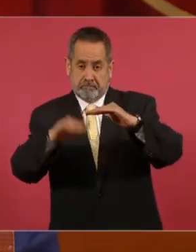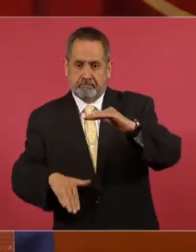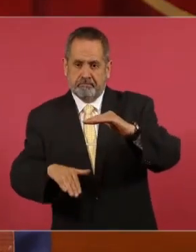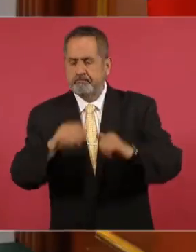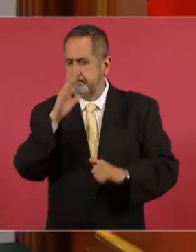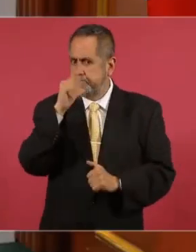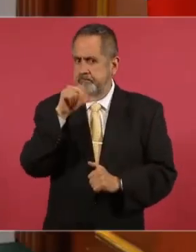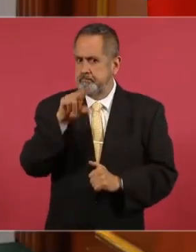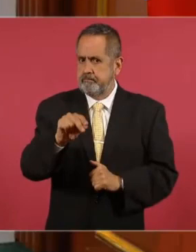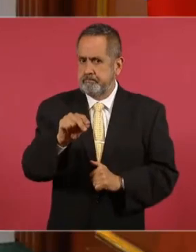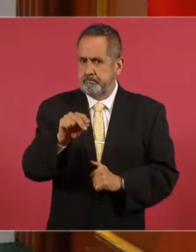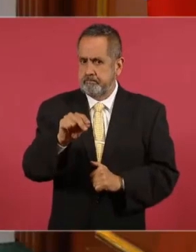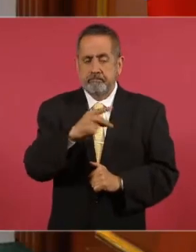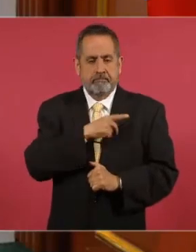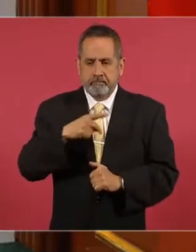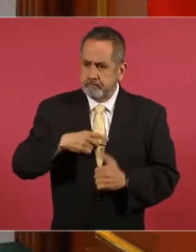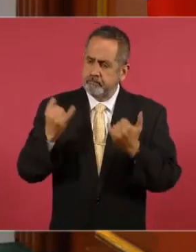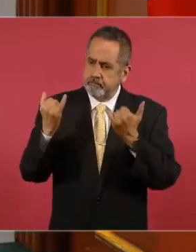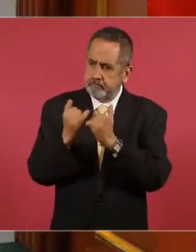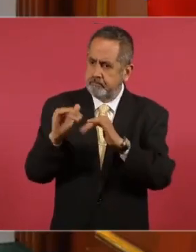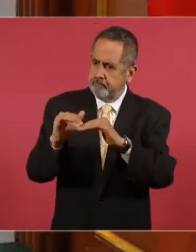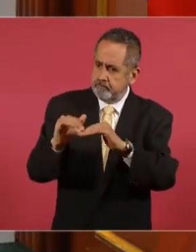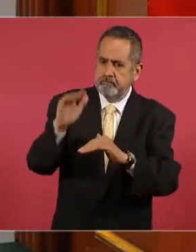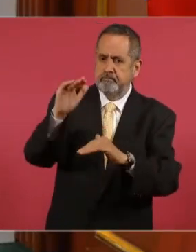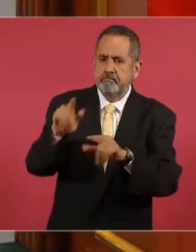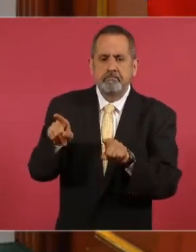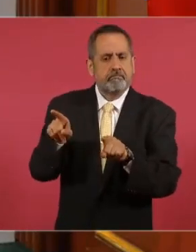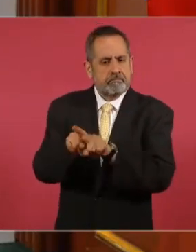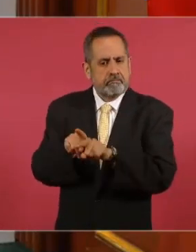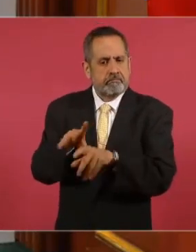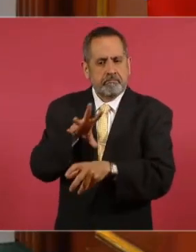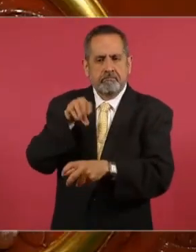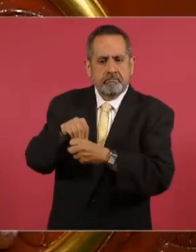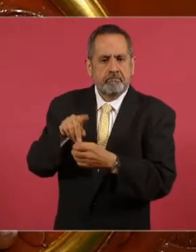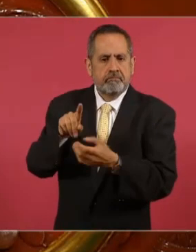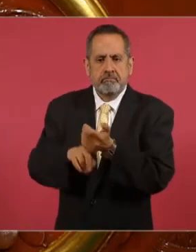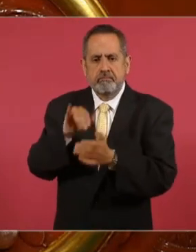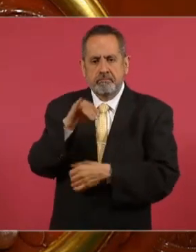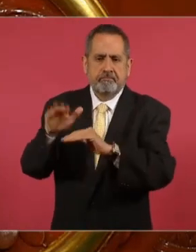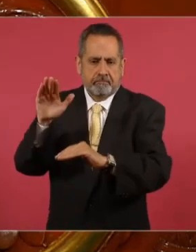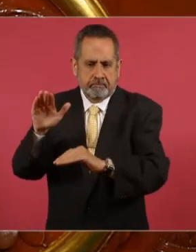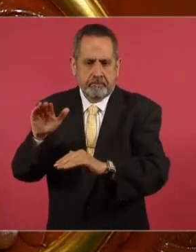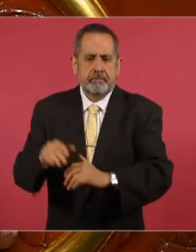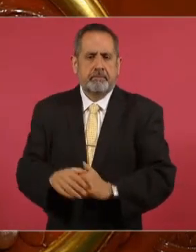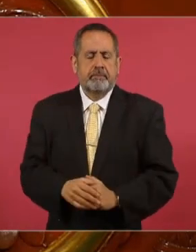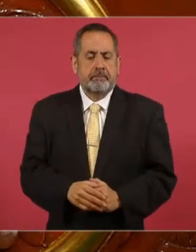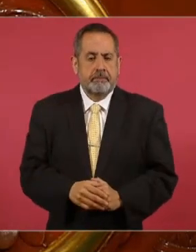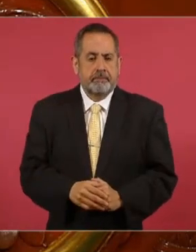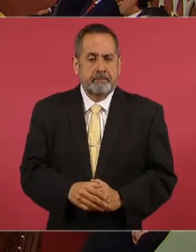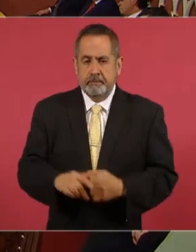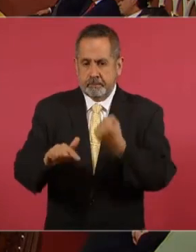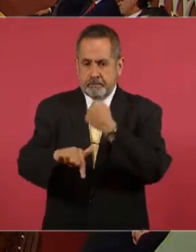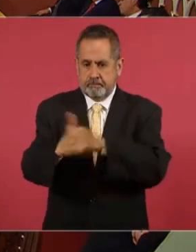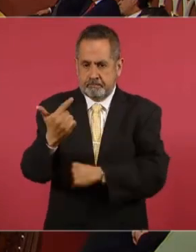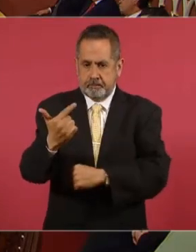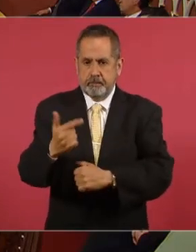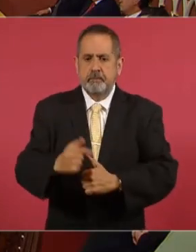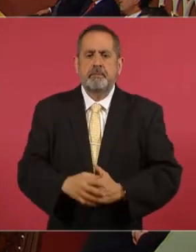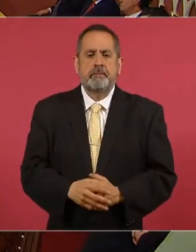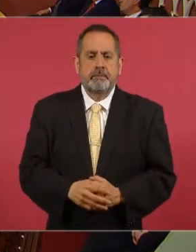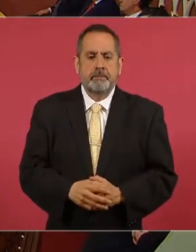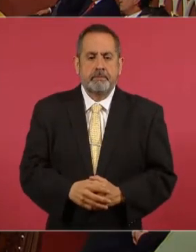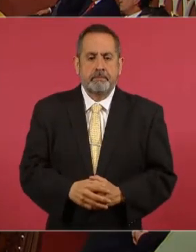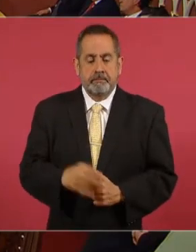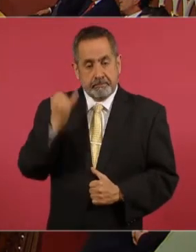que perciben en promedio los trabajadores inscritos al Seguro Social. 12.